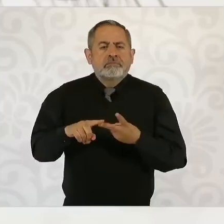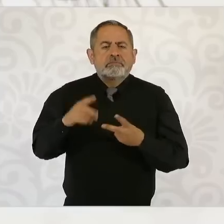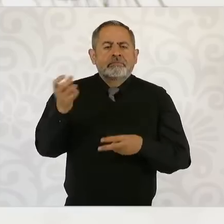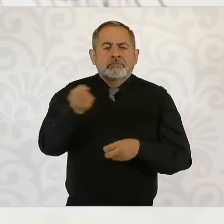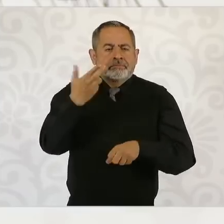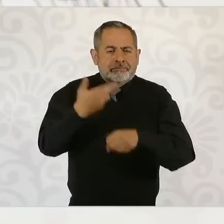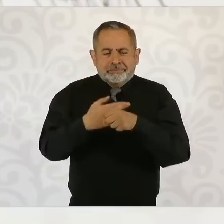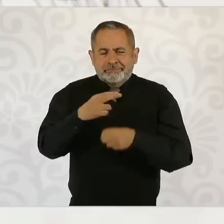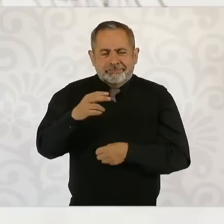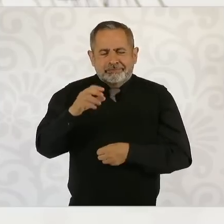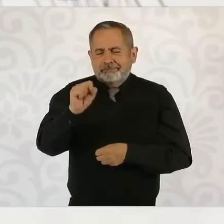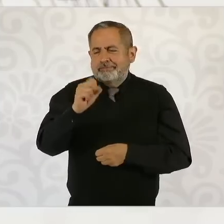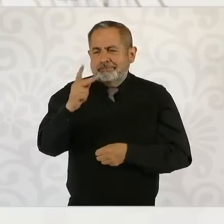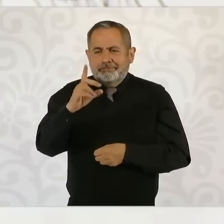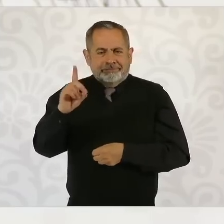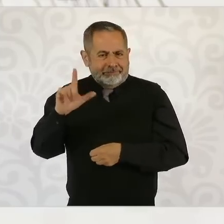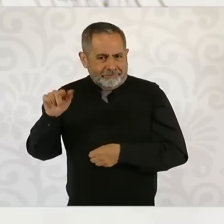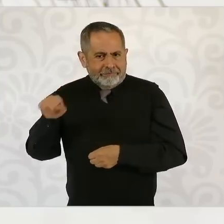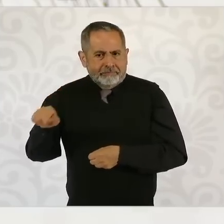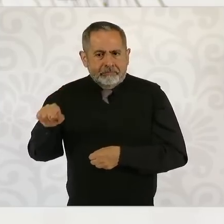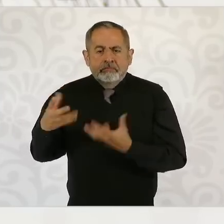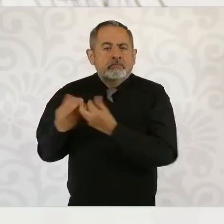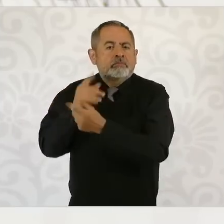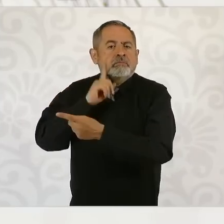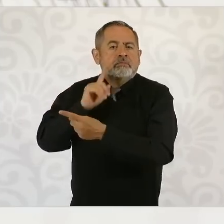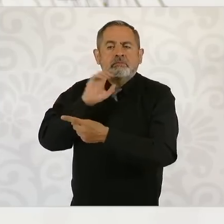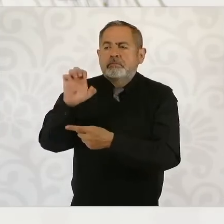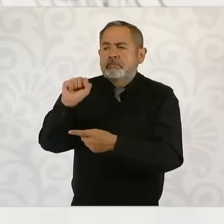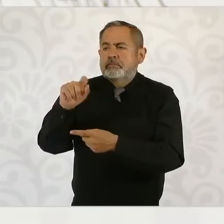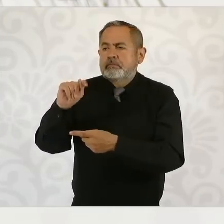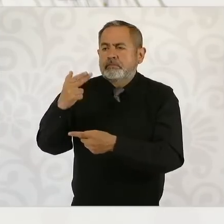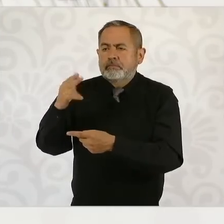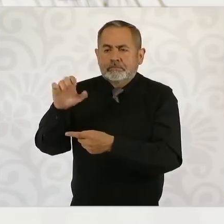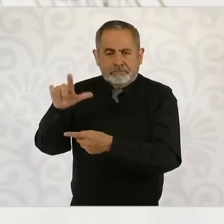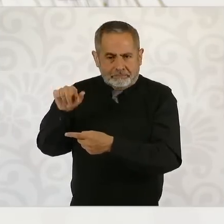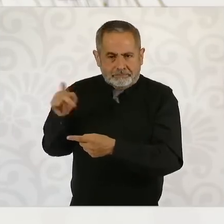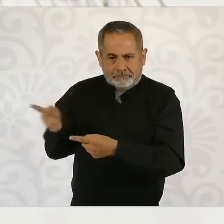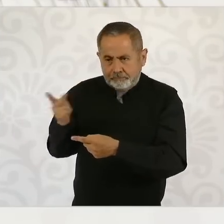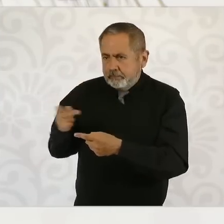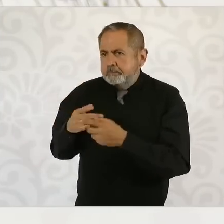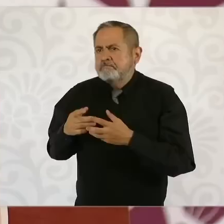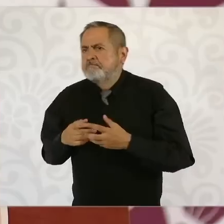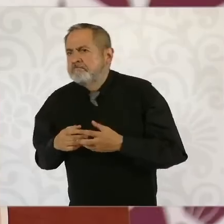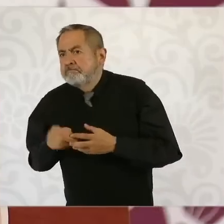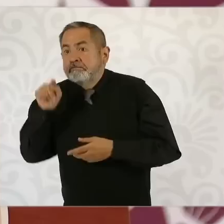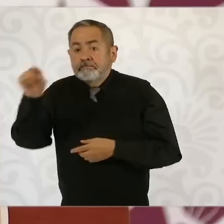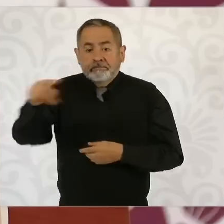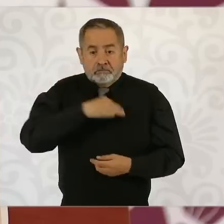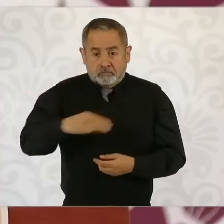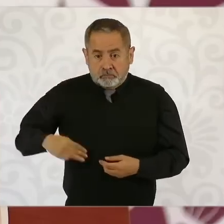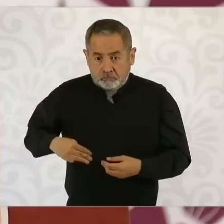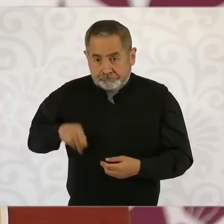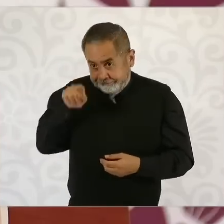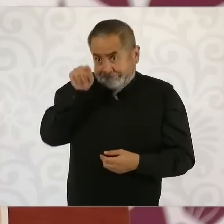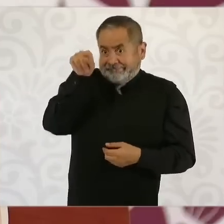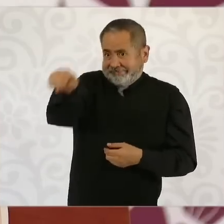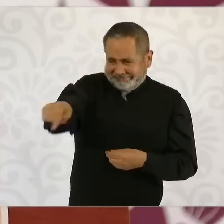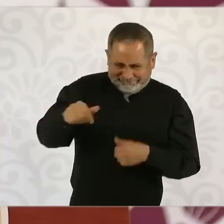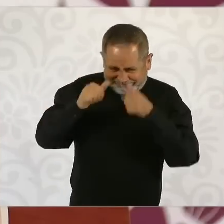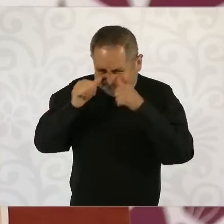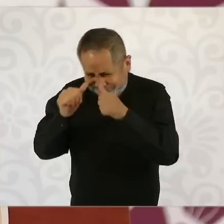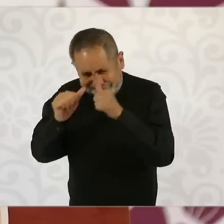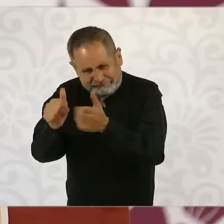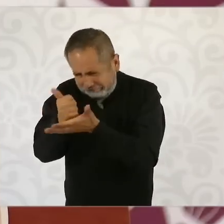del Delito, que coordina Estela Damián, para en algunos municipios tener estas actividades permanentes de atención